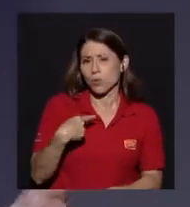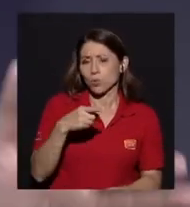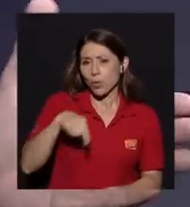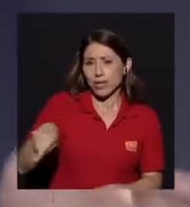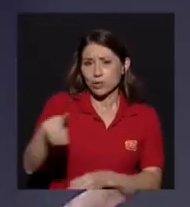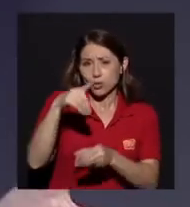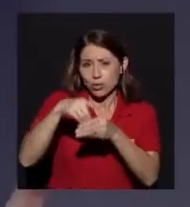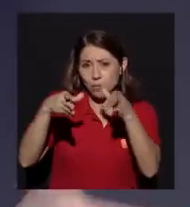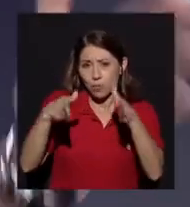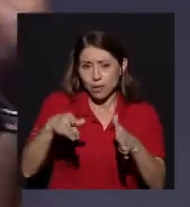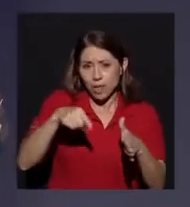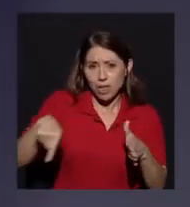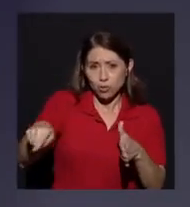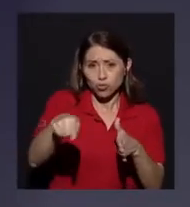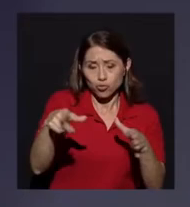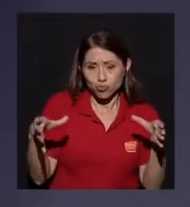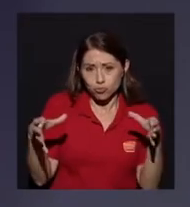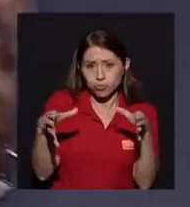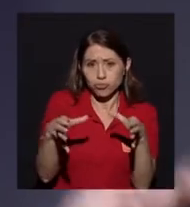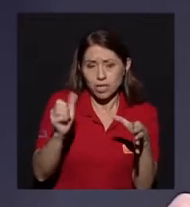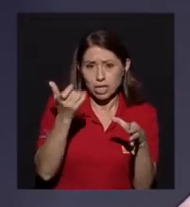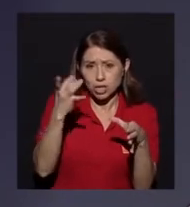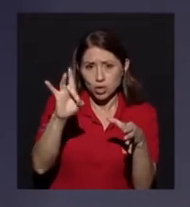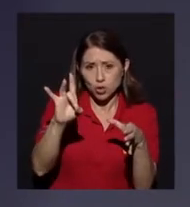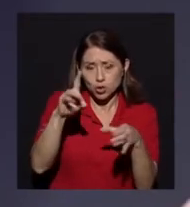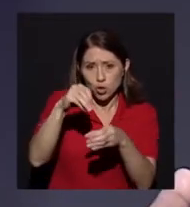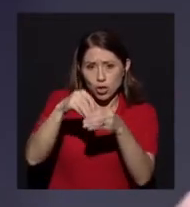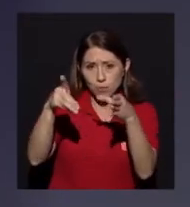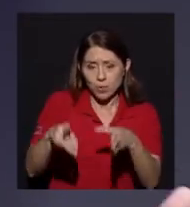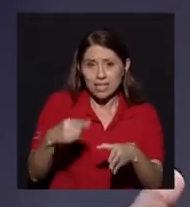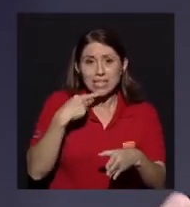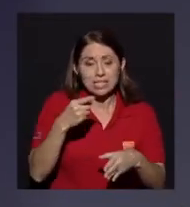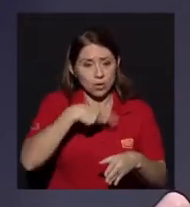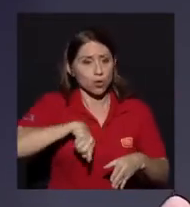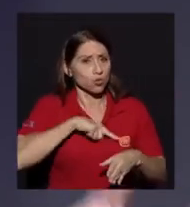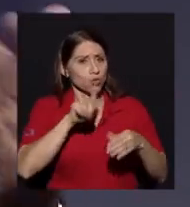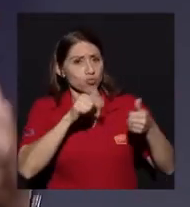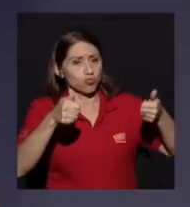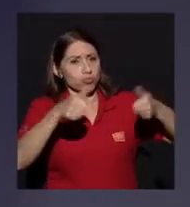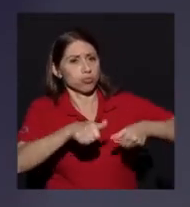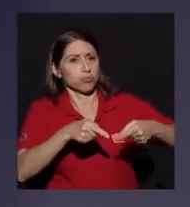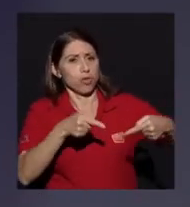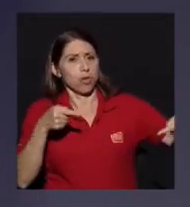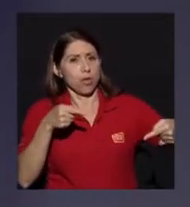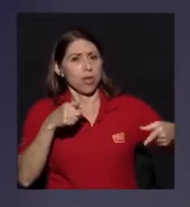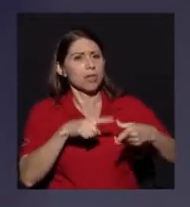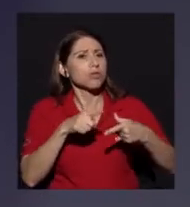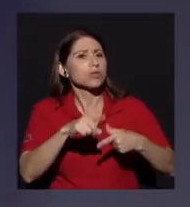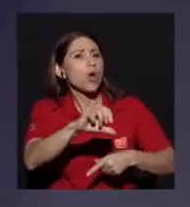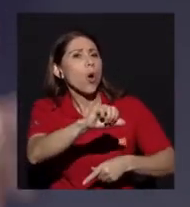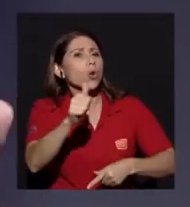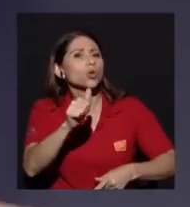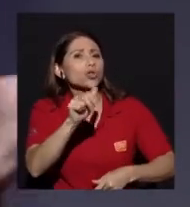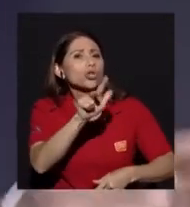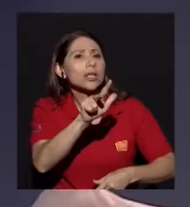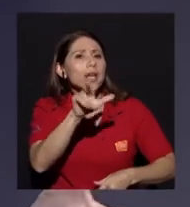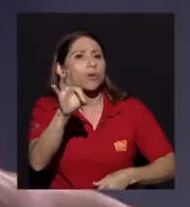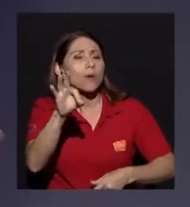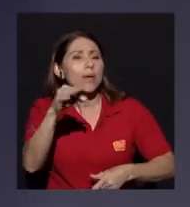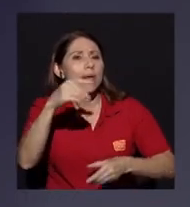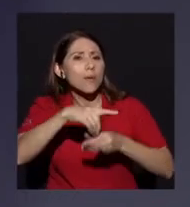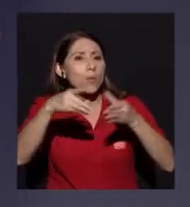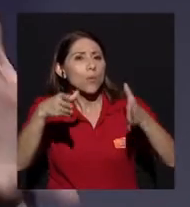18 diciendo no suponemos bueno y los otros 39 que es decir sí es cierto que estoy realmente la